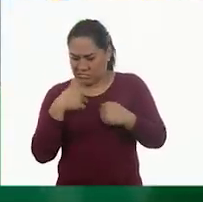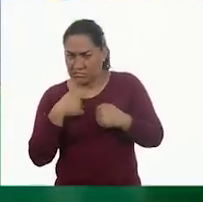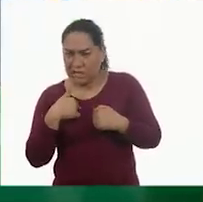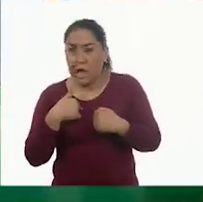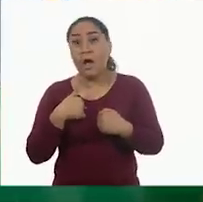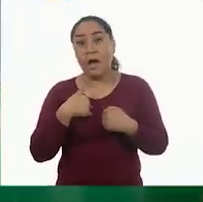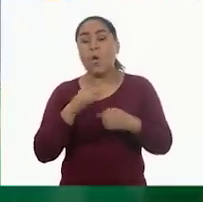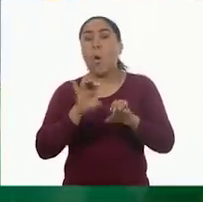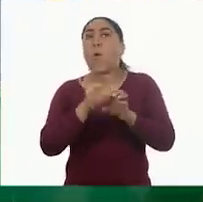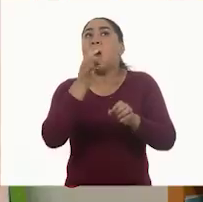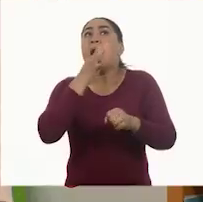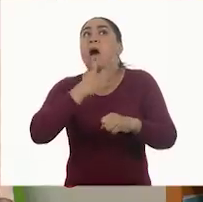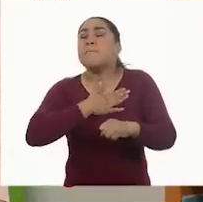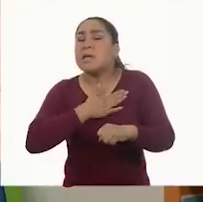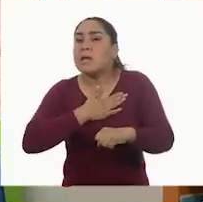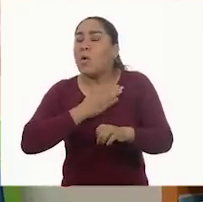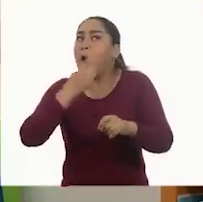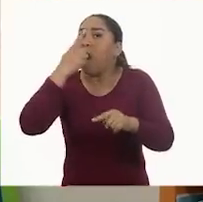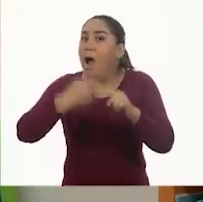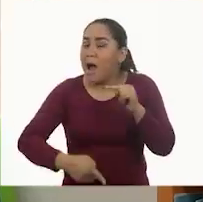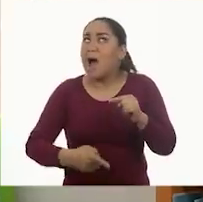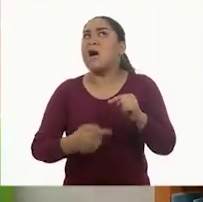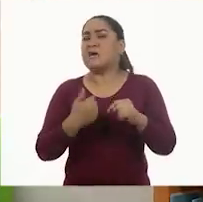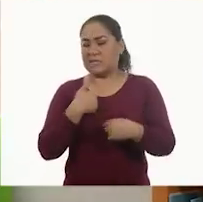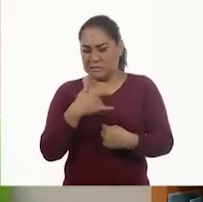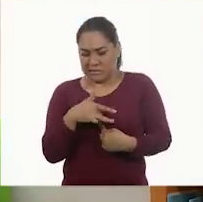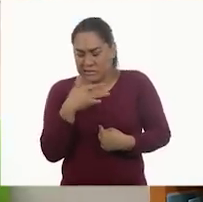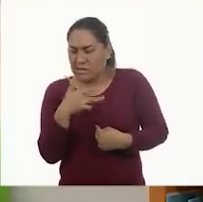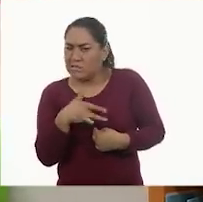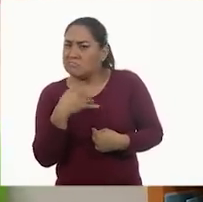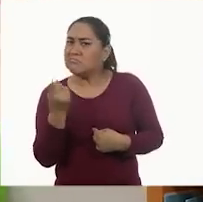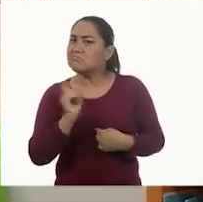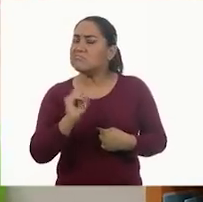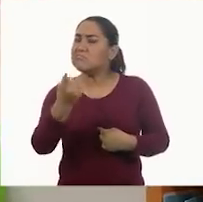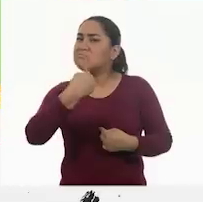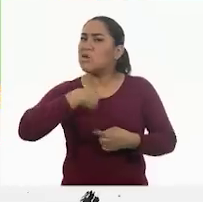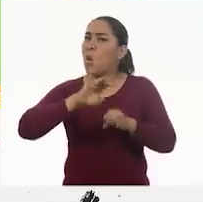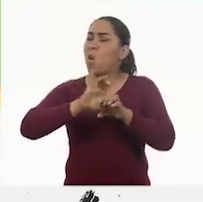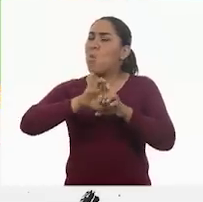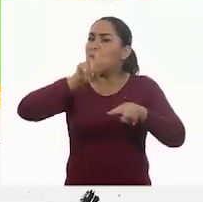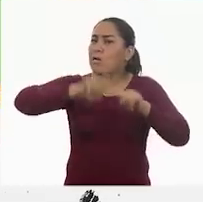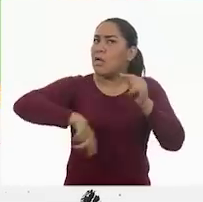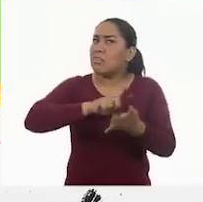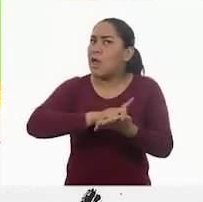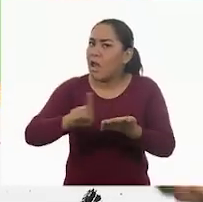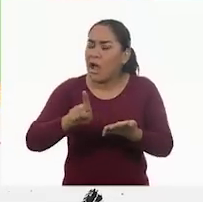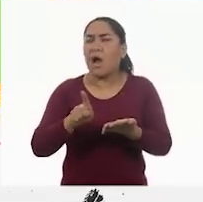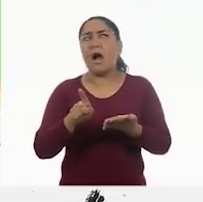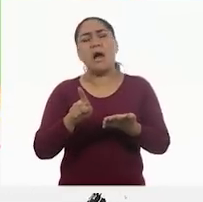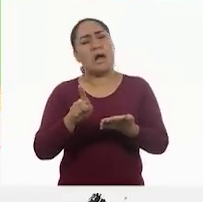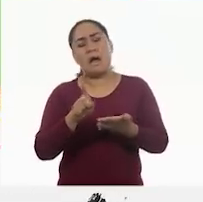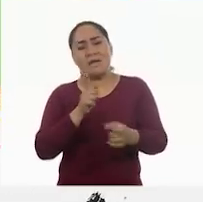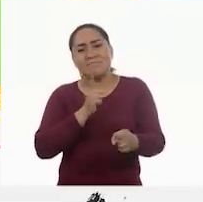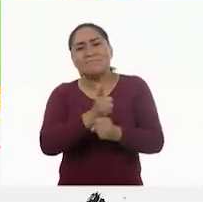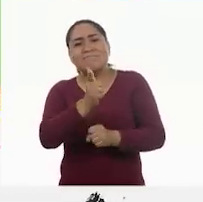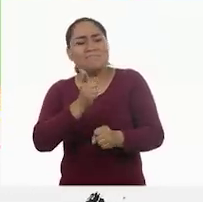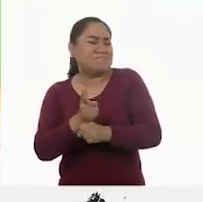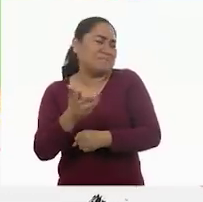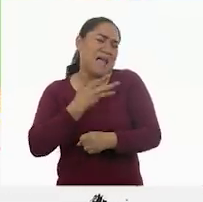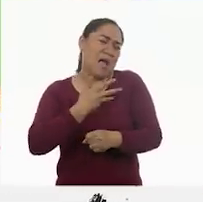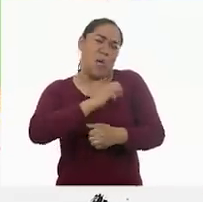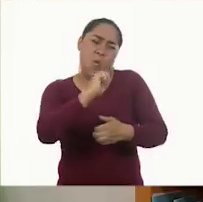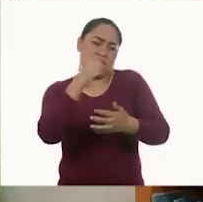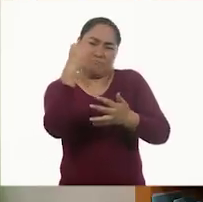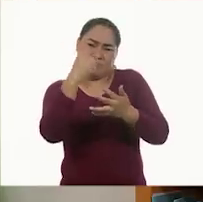atención sobre esa vulnerabilidad. Algo no me estoy sintiendo bien y bueno, muchas otras situaciones